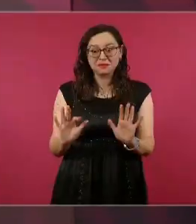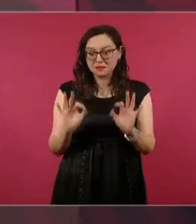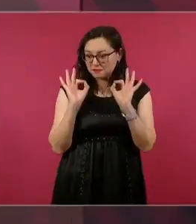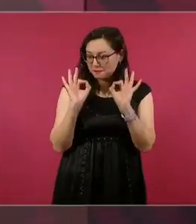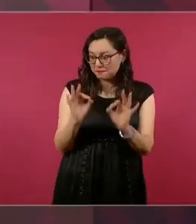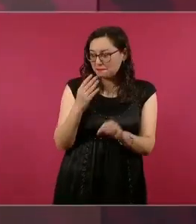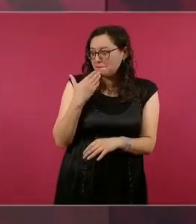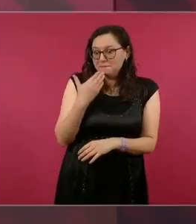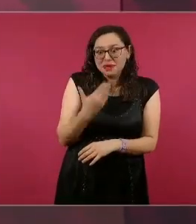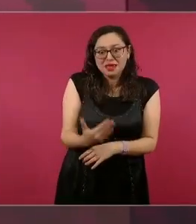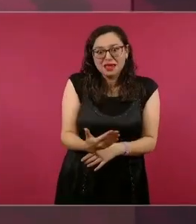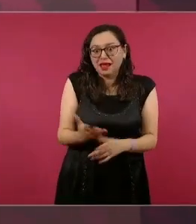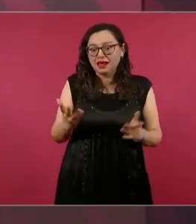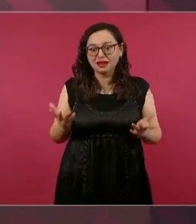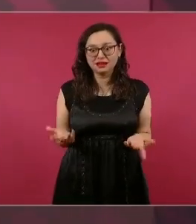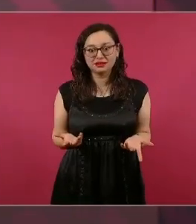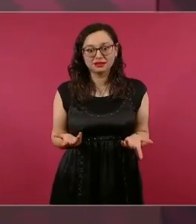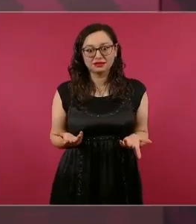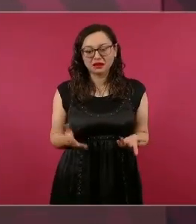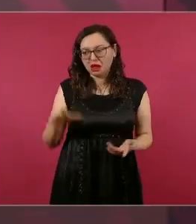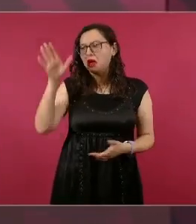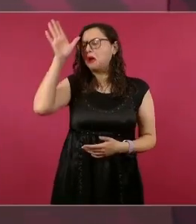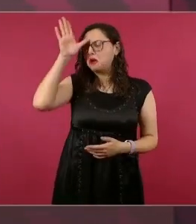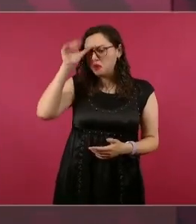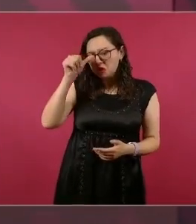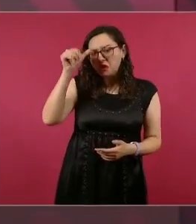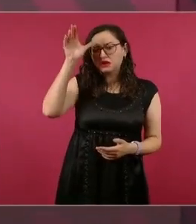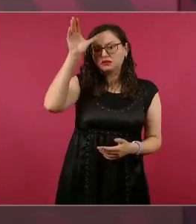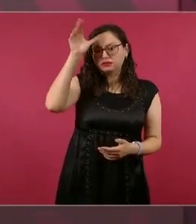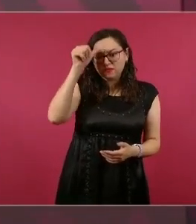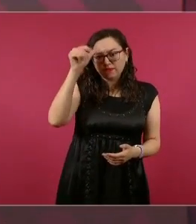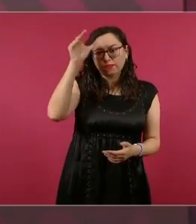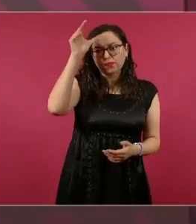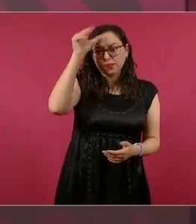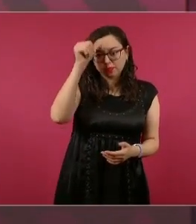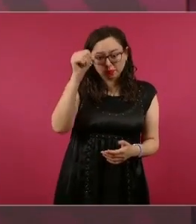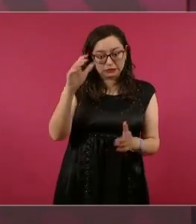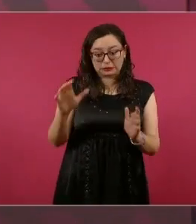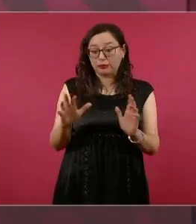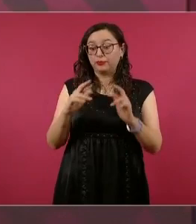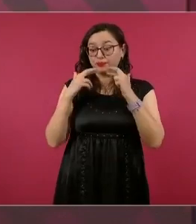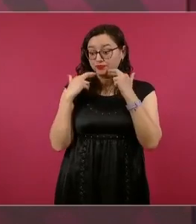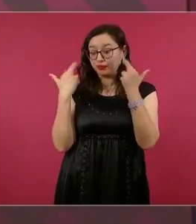tiempo como que había alguien ahí